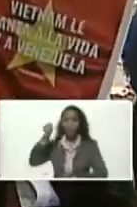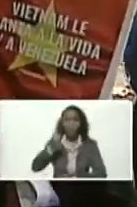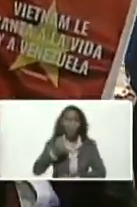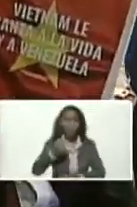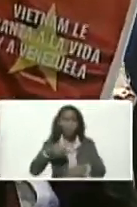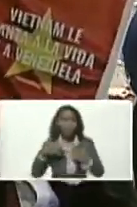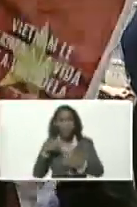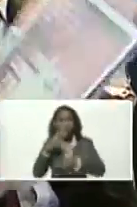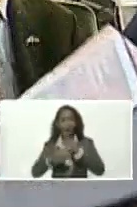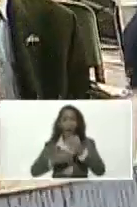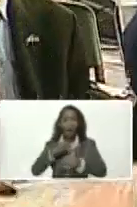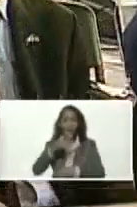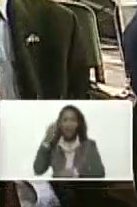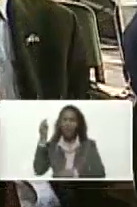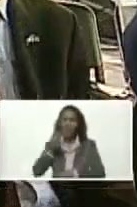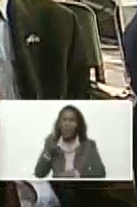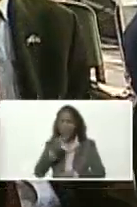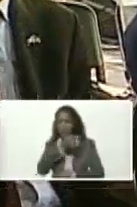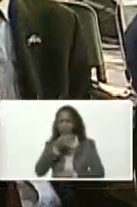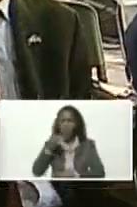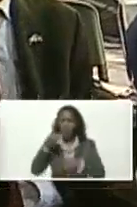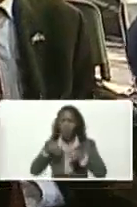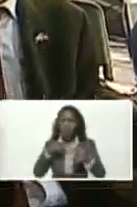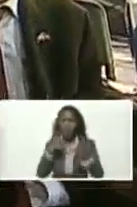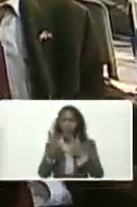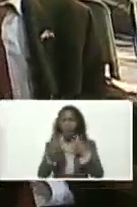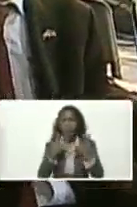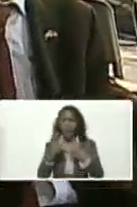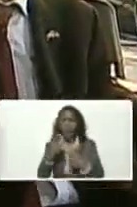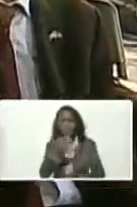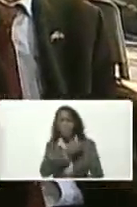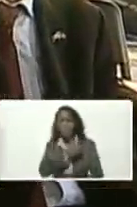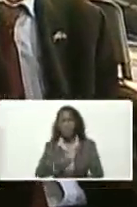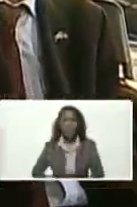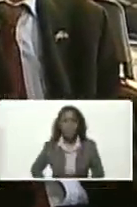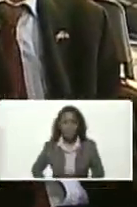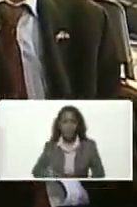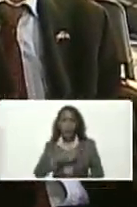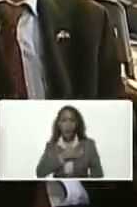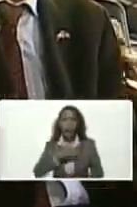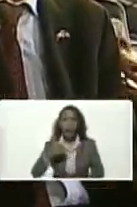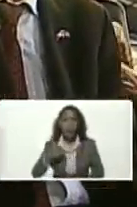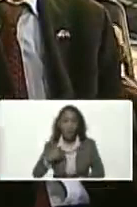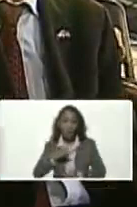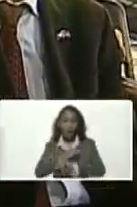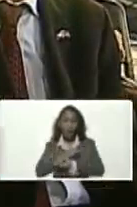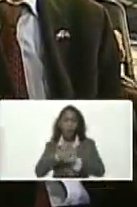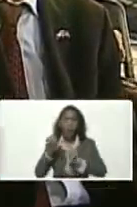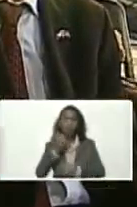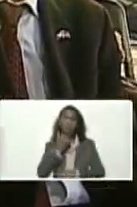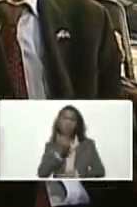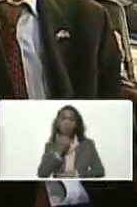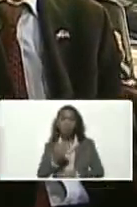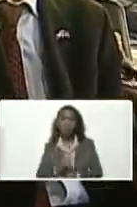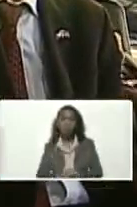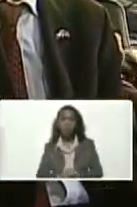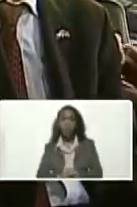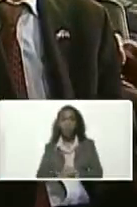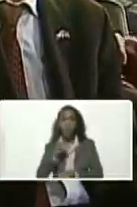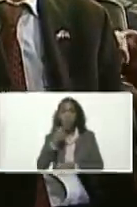han sido de verdad un éxito en esta feria. Presidente, queríamos para finalizar